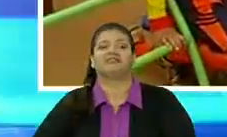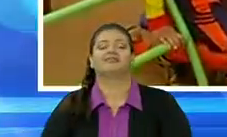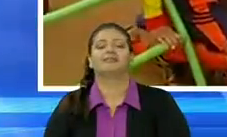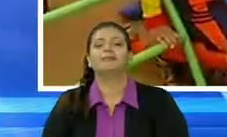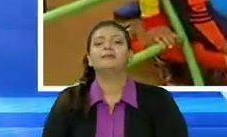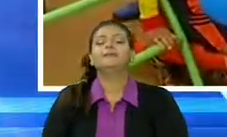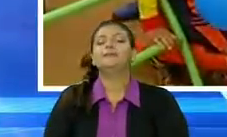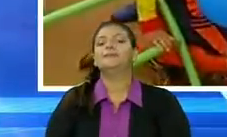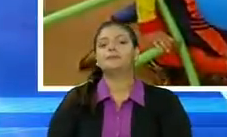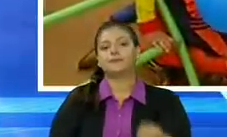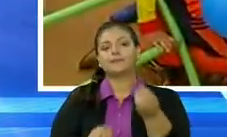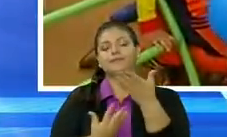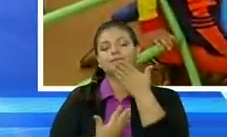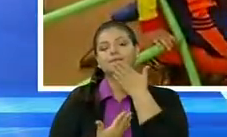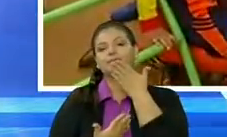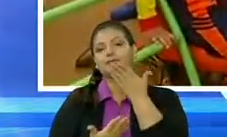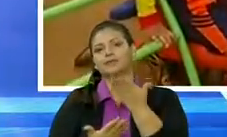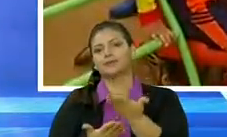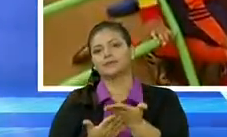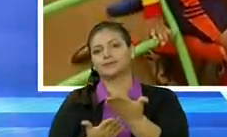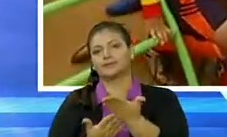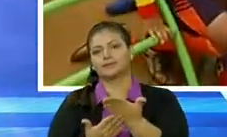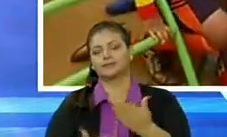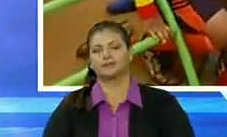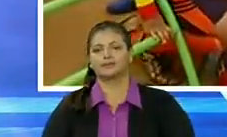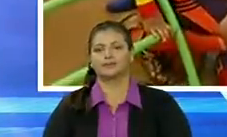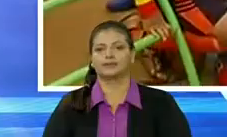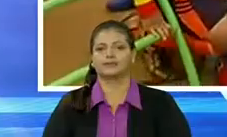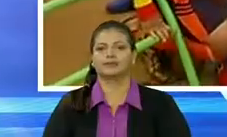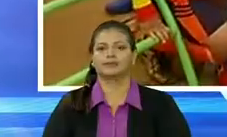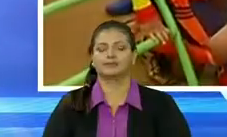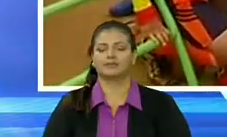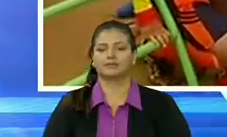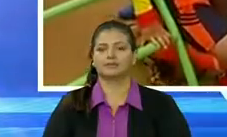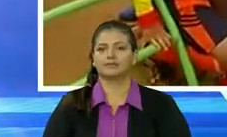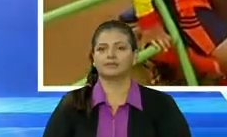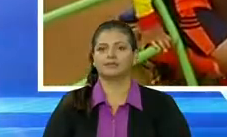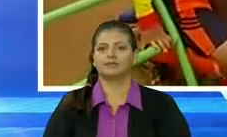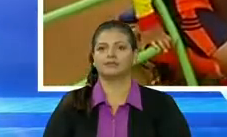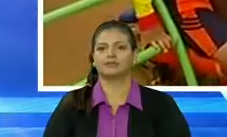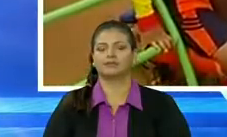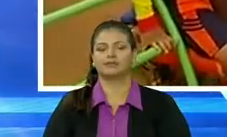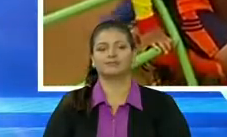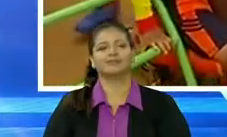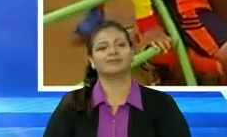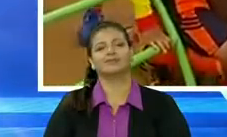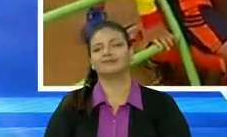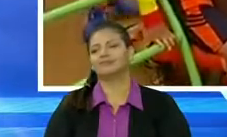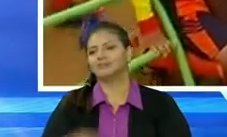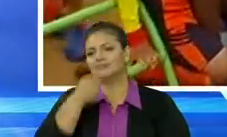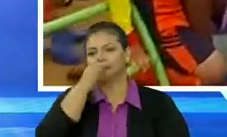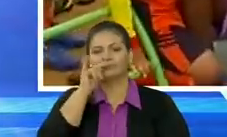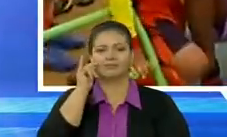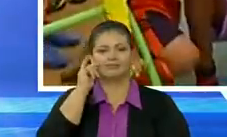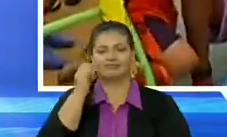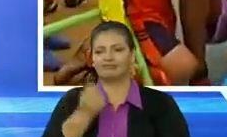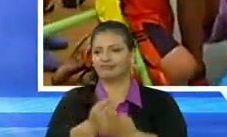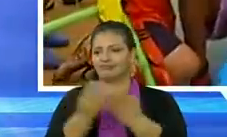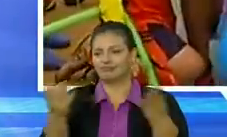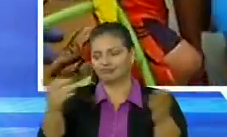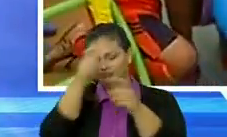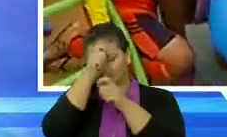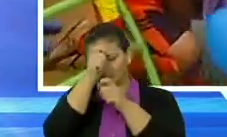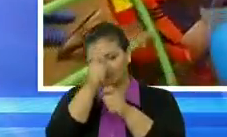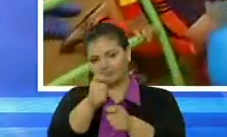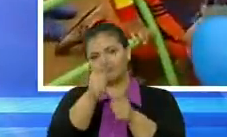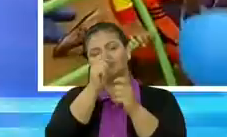información y felicitaciones por lo que están haciendo ahí en homenaje a los niños. Aunque mañana es el Día del